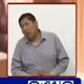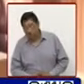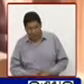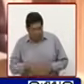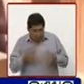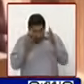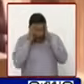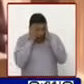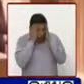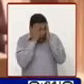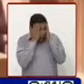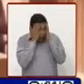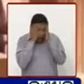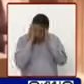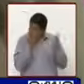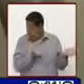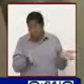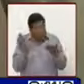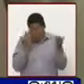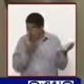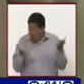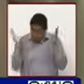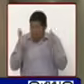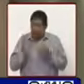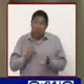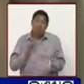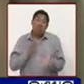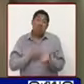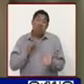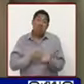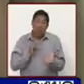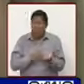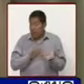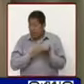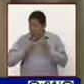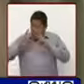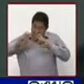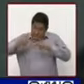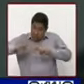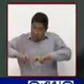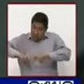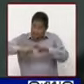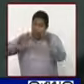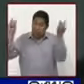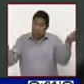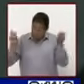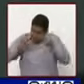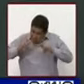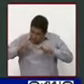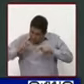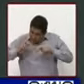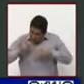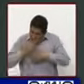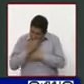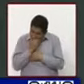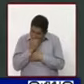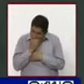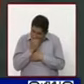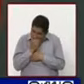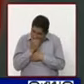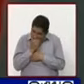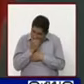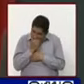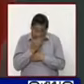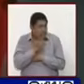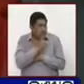Entonces, inmediatamente su mamá le lleva a un centro médico, hace hacer una revisión y se dan cuenta que tenía una